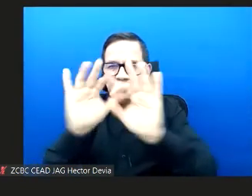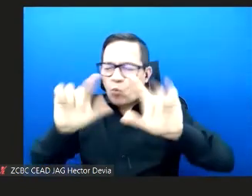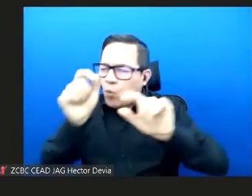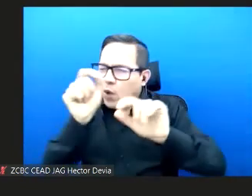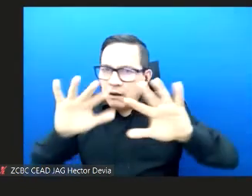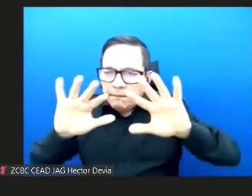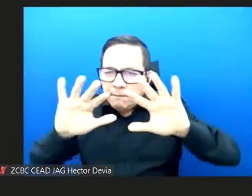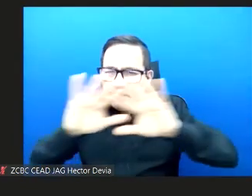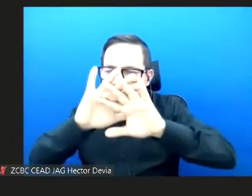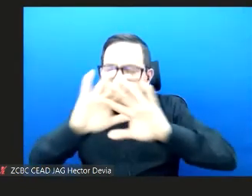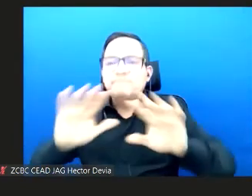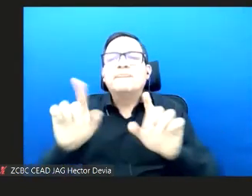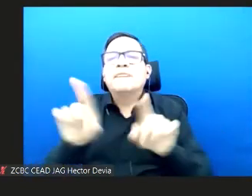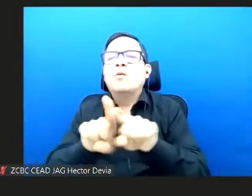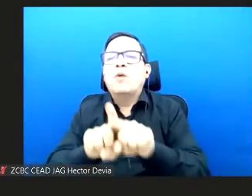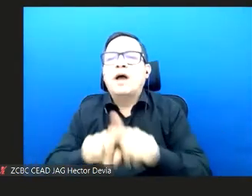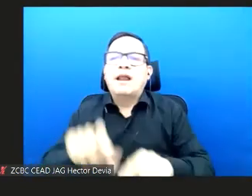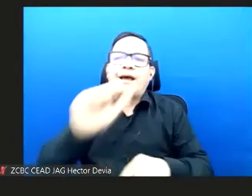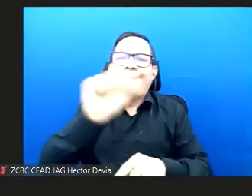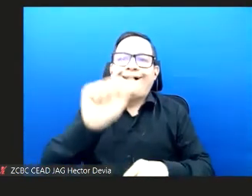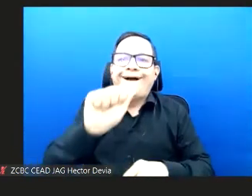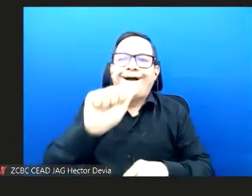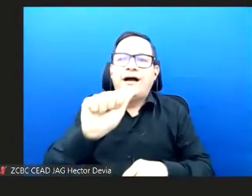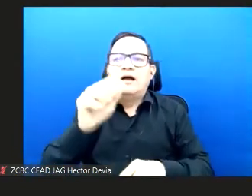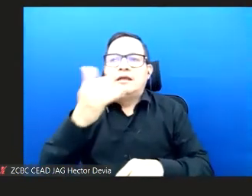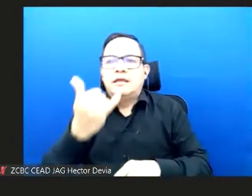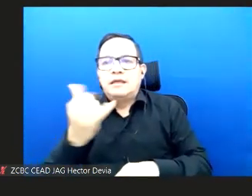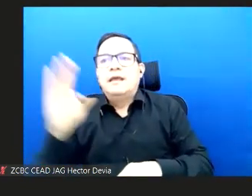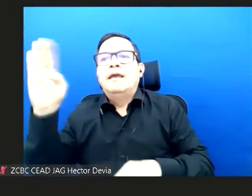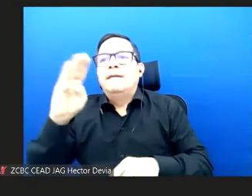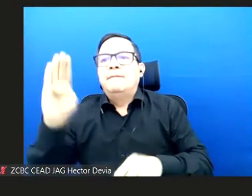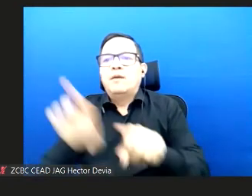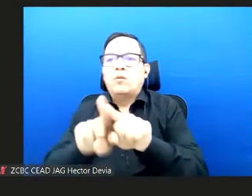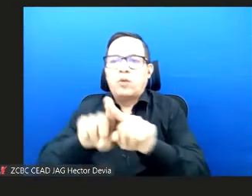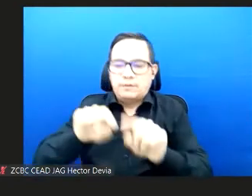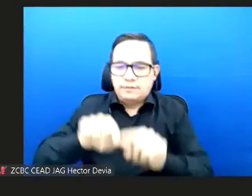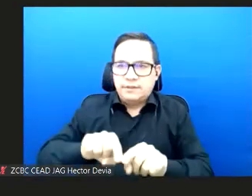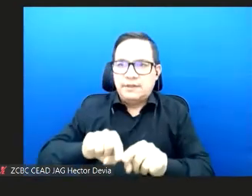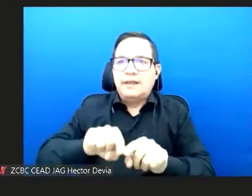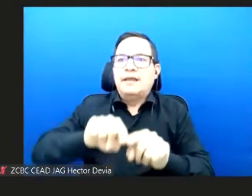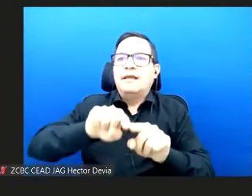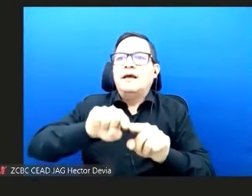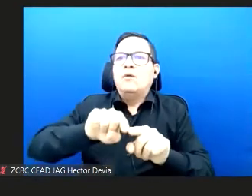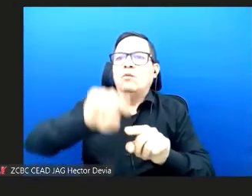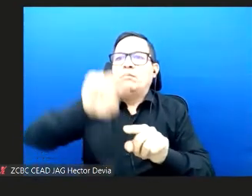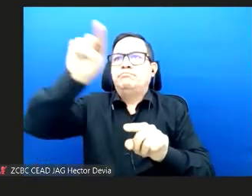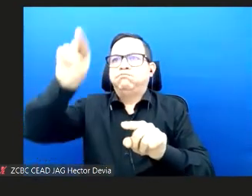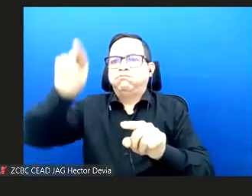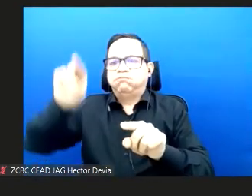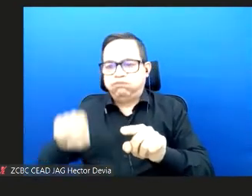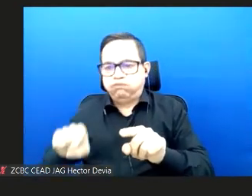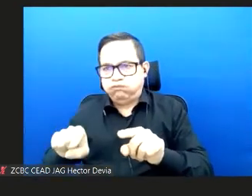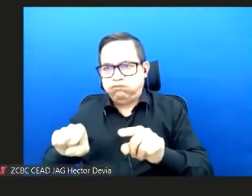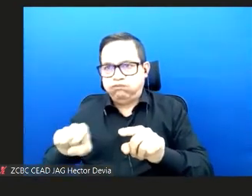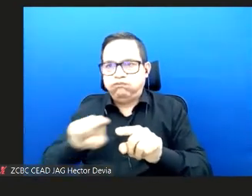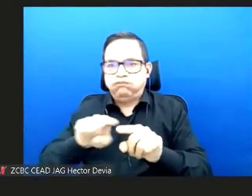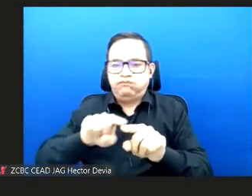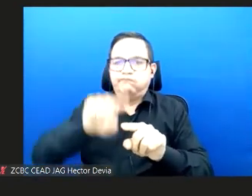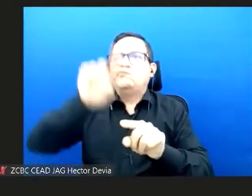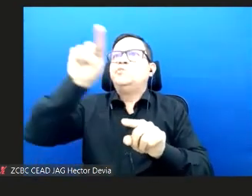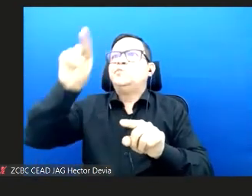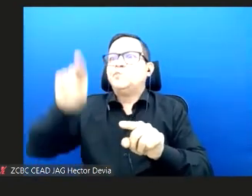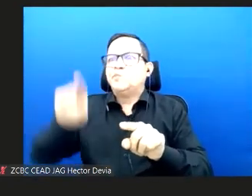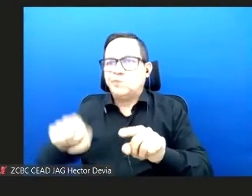de dos conjuntos A y B, que se escriben con la N, con esa pequeña símbolo que parece una N,